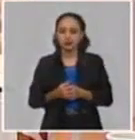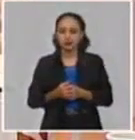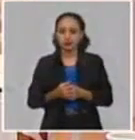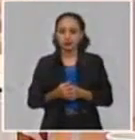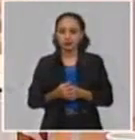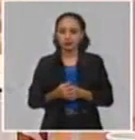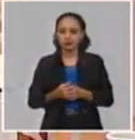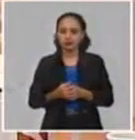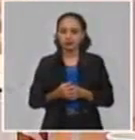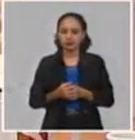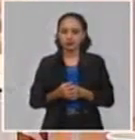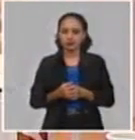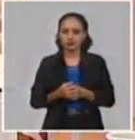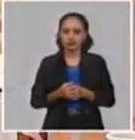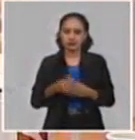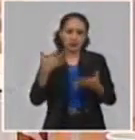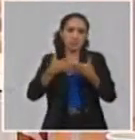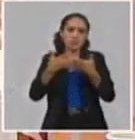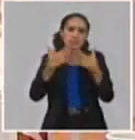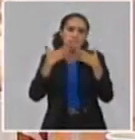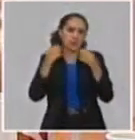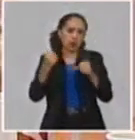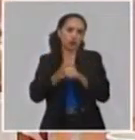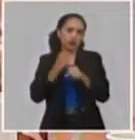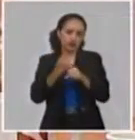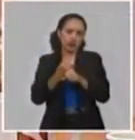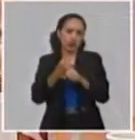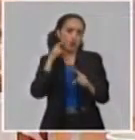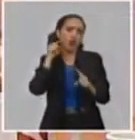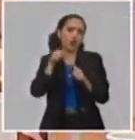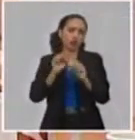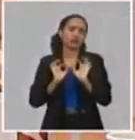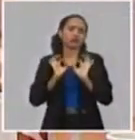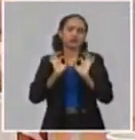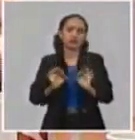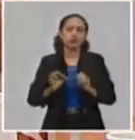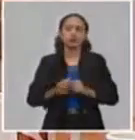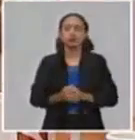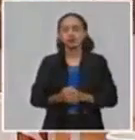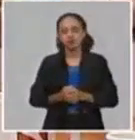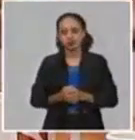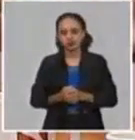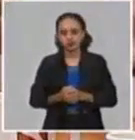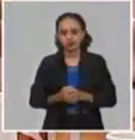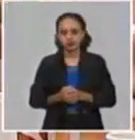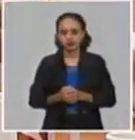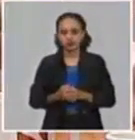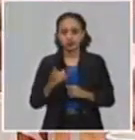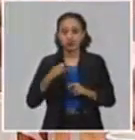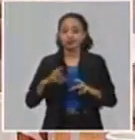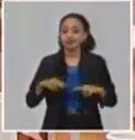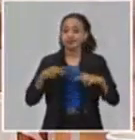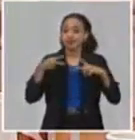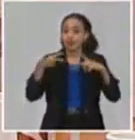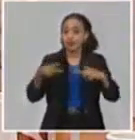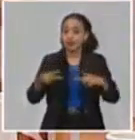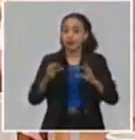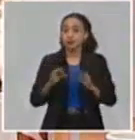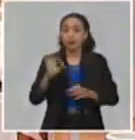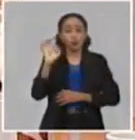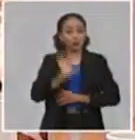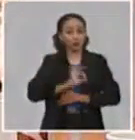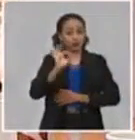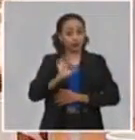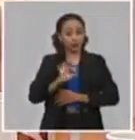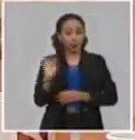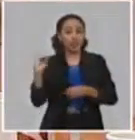más rentable. Y lo mismo, reitero que un porcentaje de los ingresos